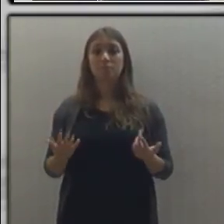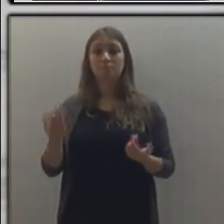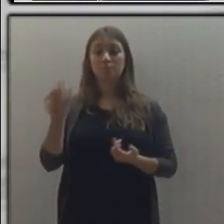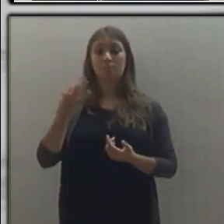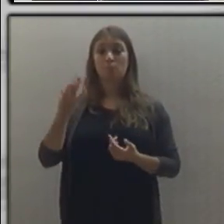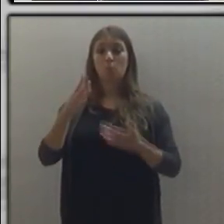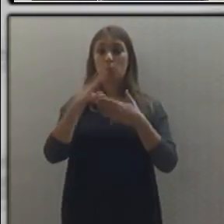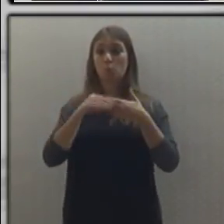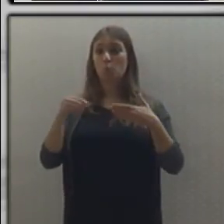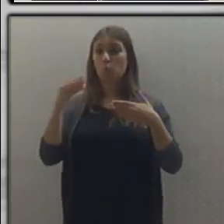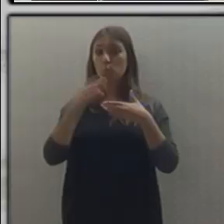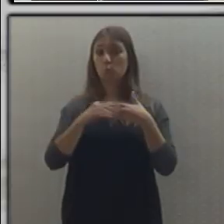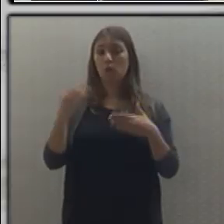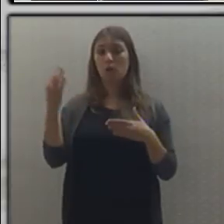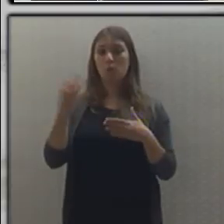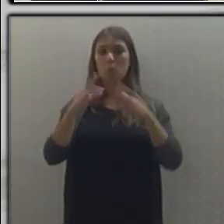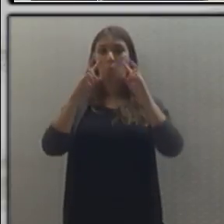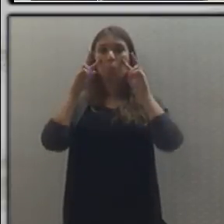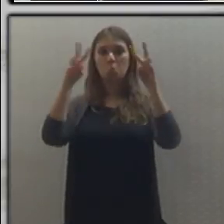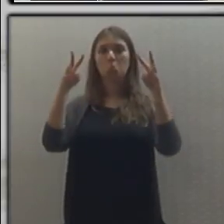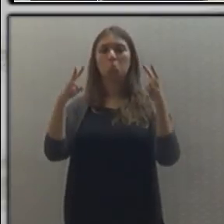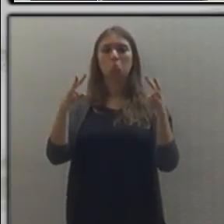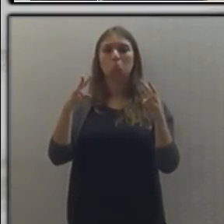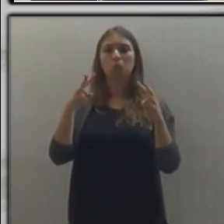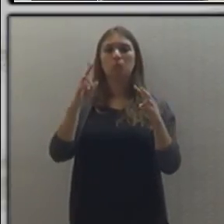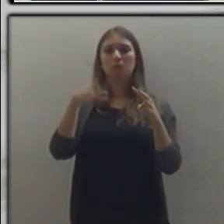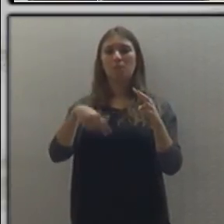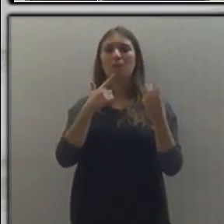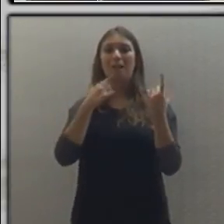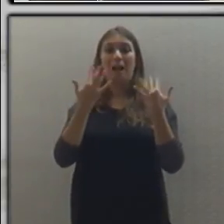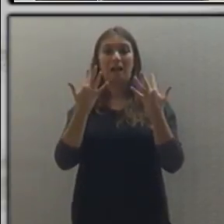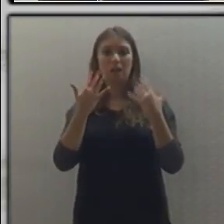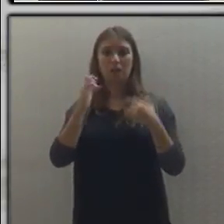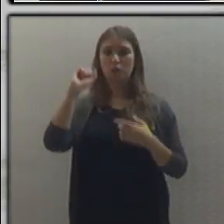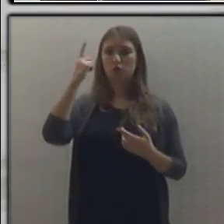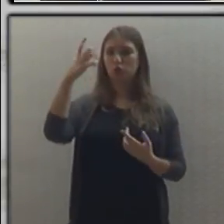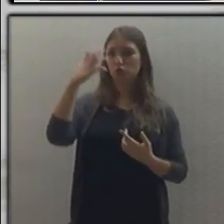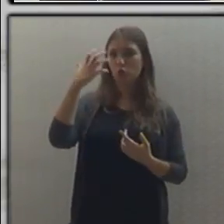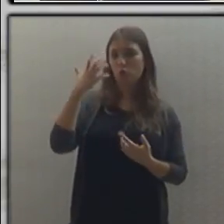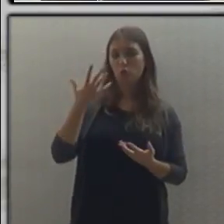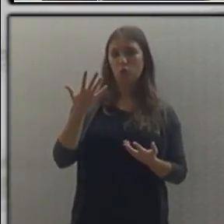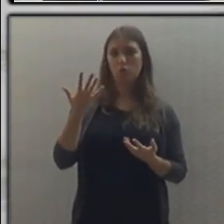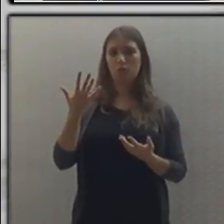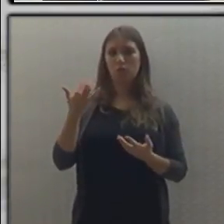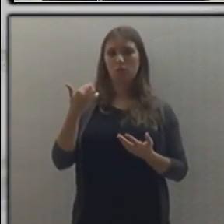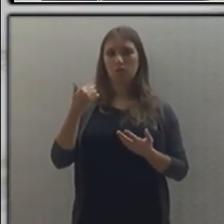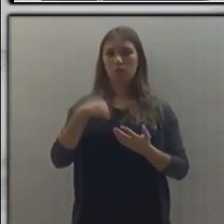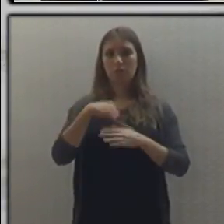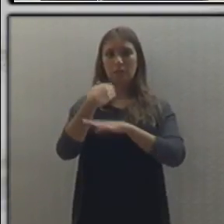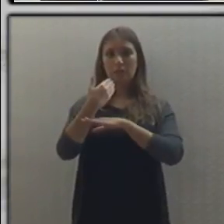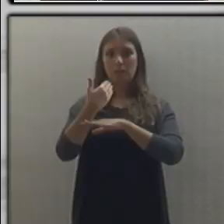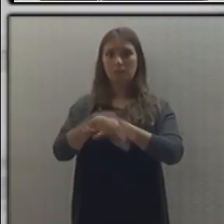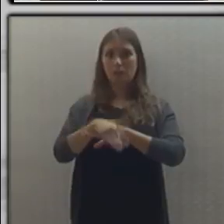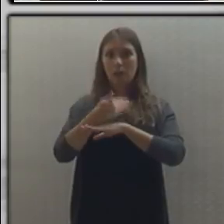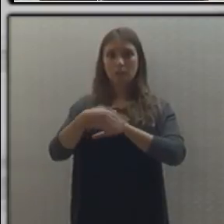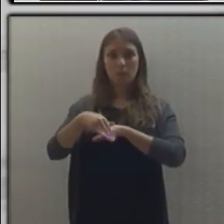al usuario no solo tener vistas, sino disfrutar del aire, del sol, sin necesidad de salir de su